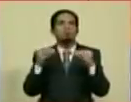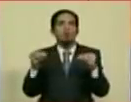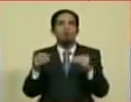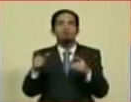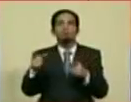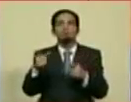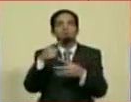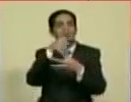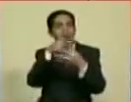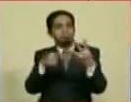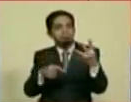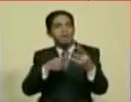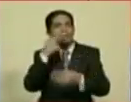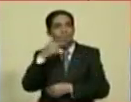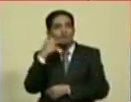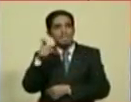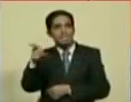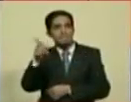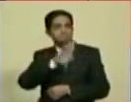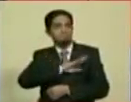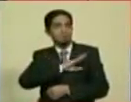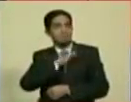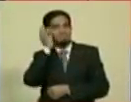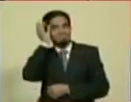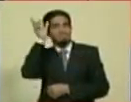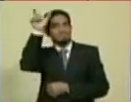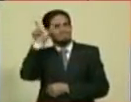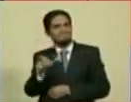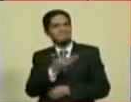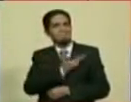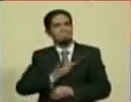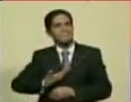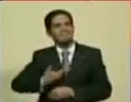presidente obrero Nicolás Maduro.